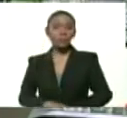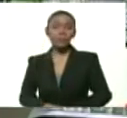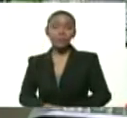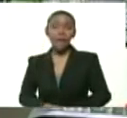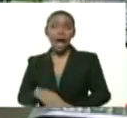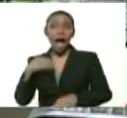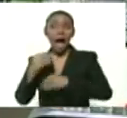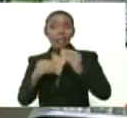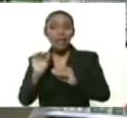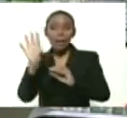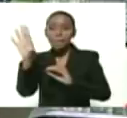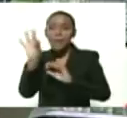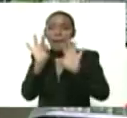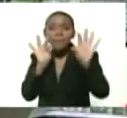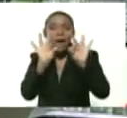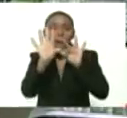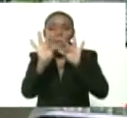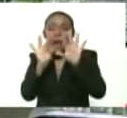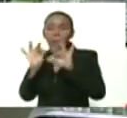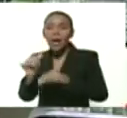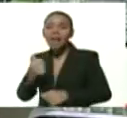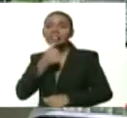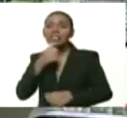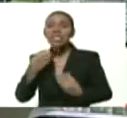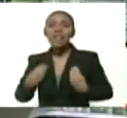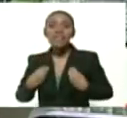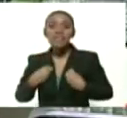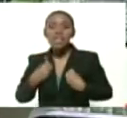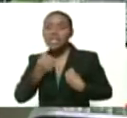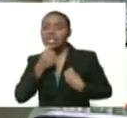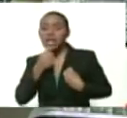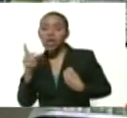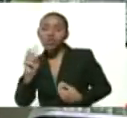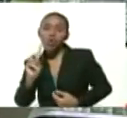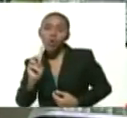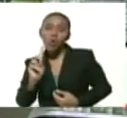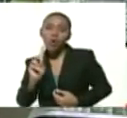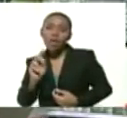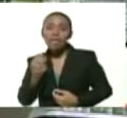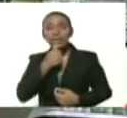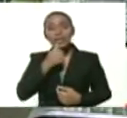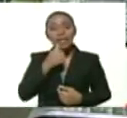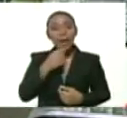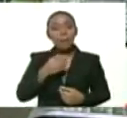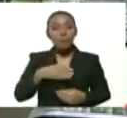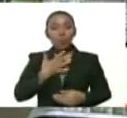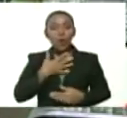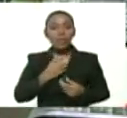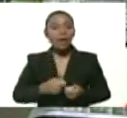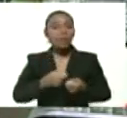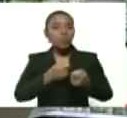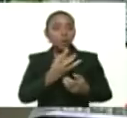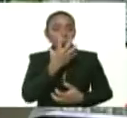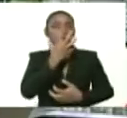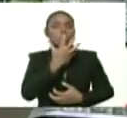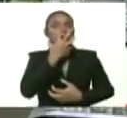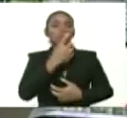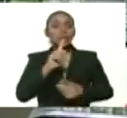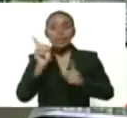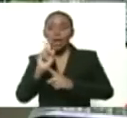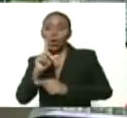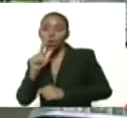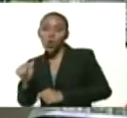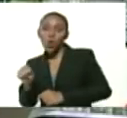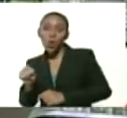Hacer selectividad, quién vive y quién no. Quién merece un respirador y quién no. En